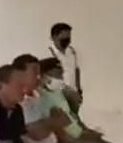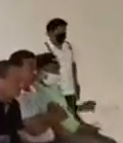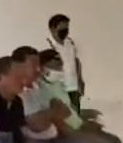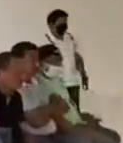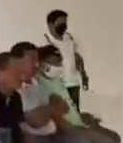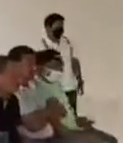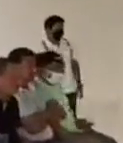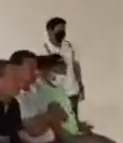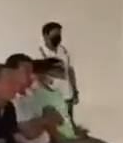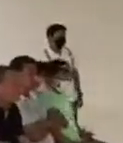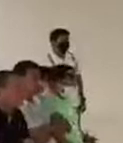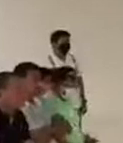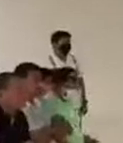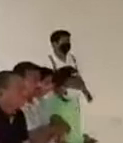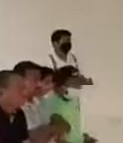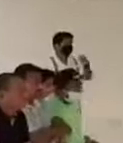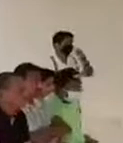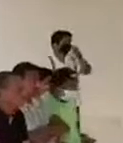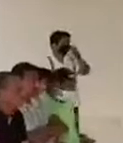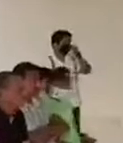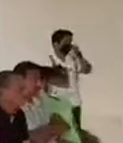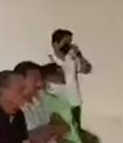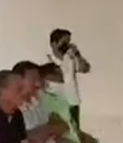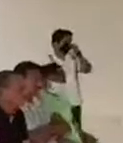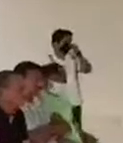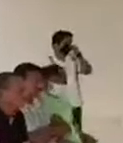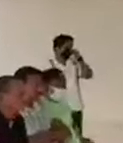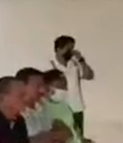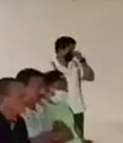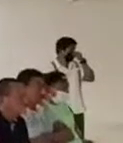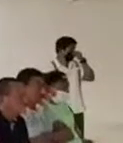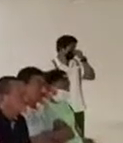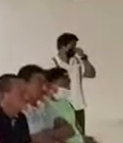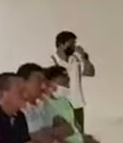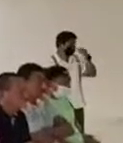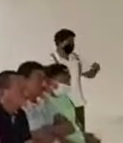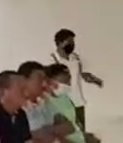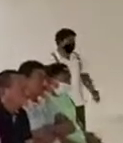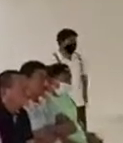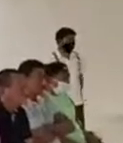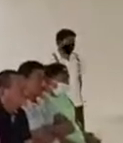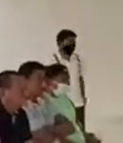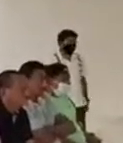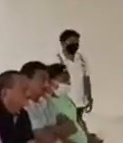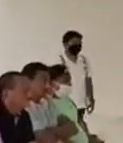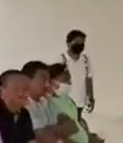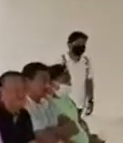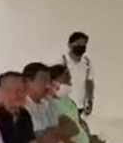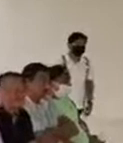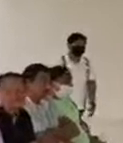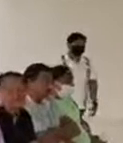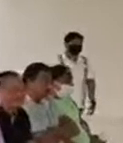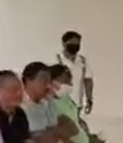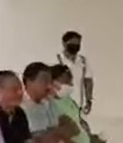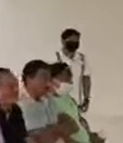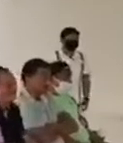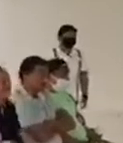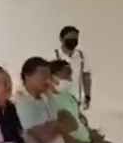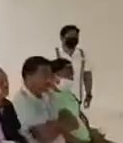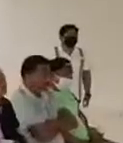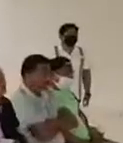El doctor Esteban Alejandro Villegas Villarreal, gobernador del Estado de Guanajuato. El licenciado Alfredo